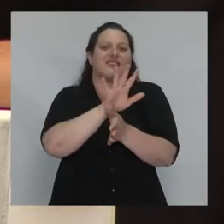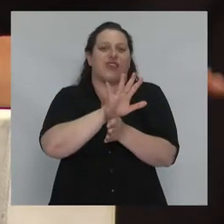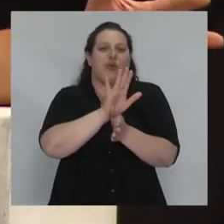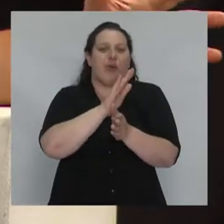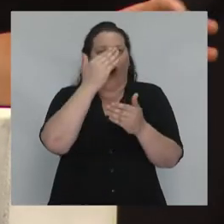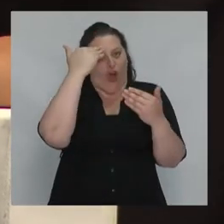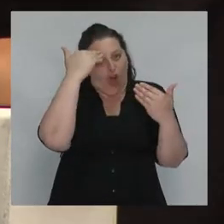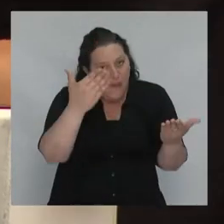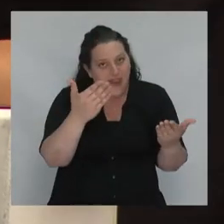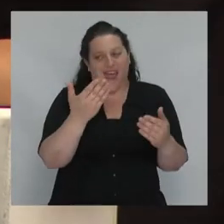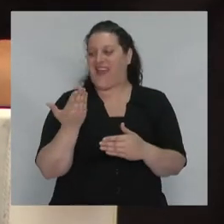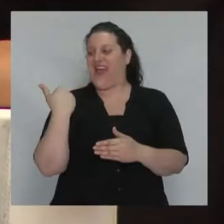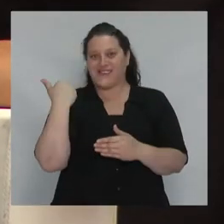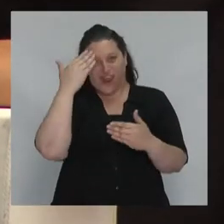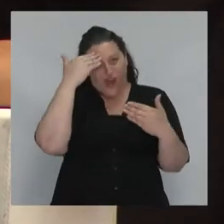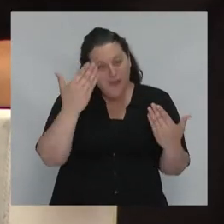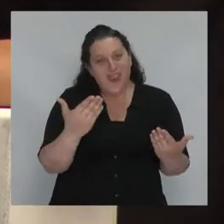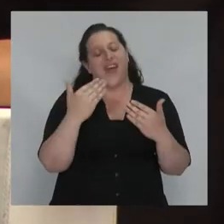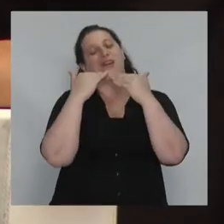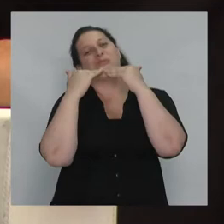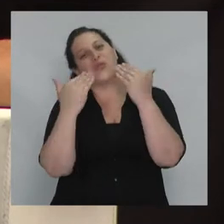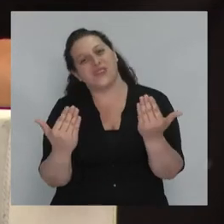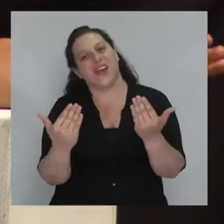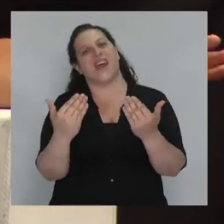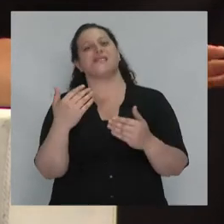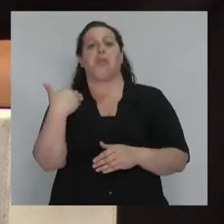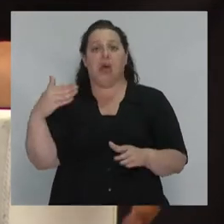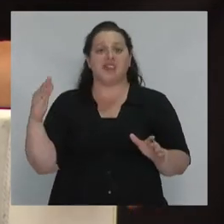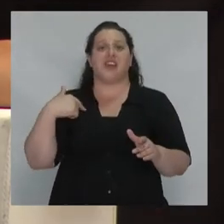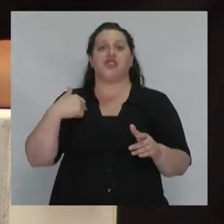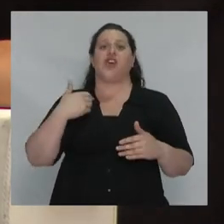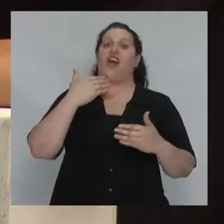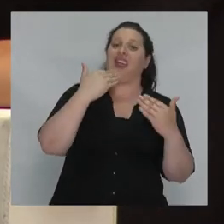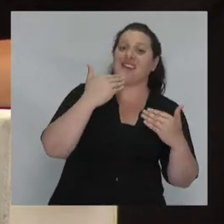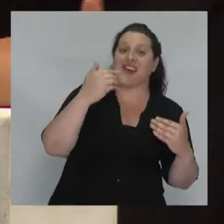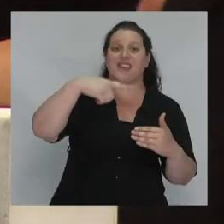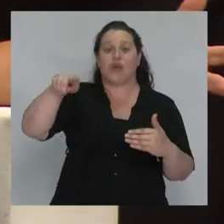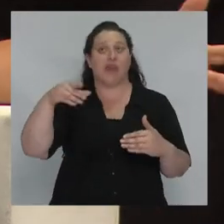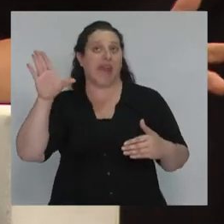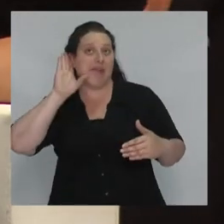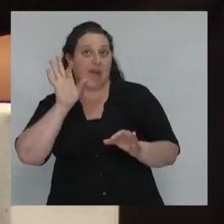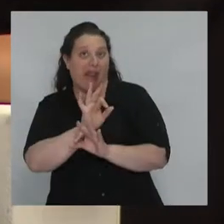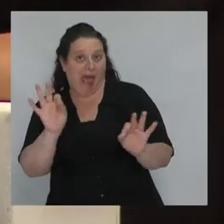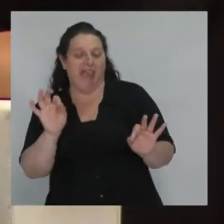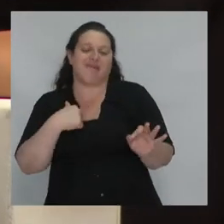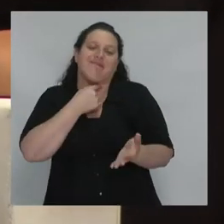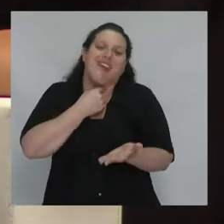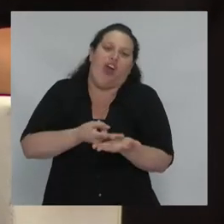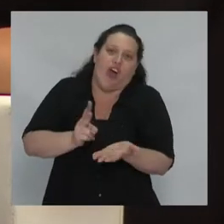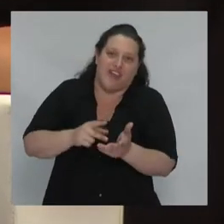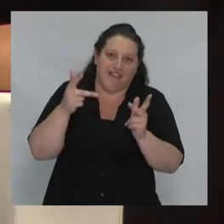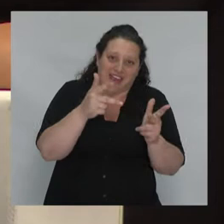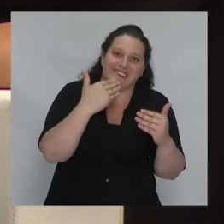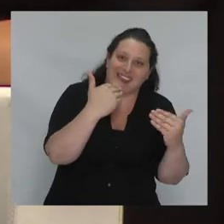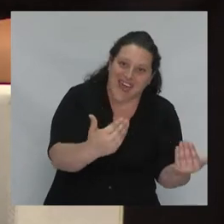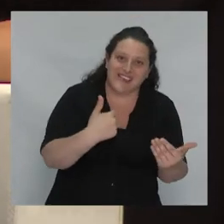hicieron ayer. No, tal vez no se alcanzó a escuchar mis agradecimientos, pero me siento muy honrado de llevarme eso para